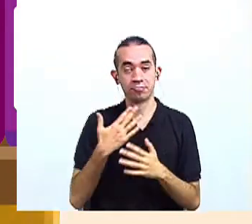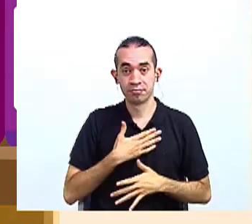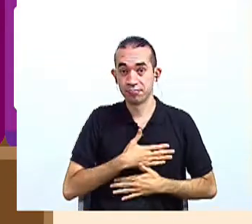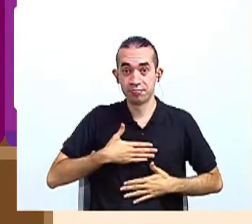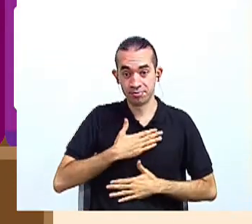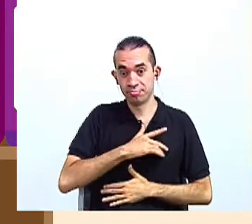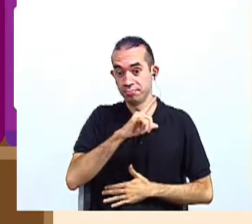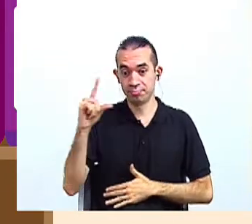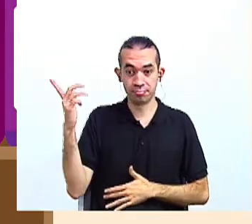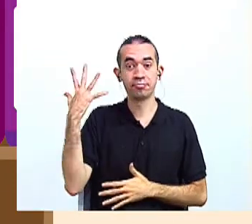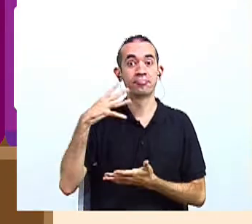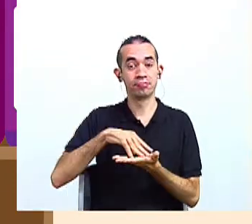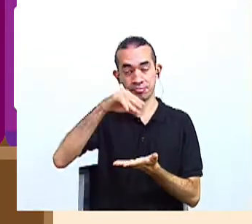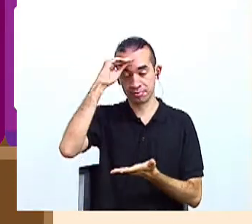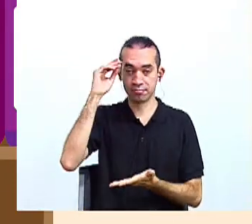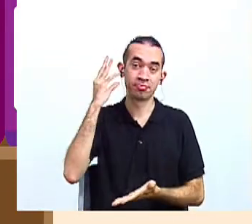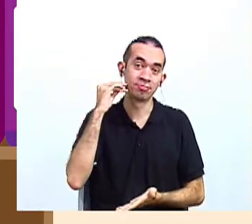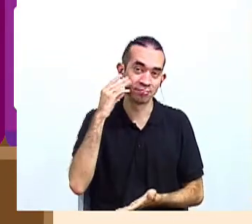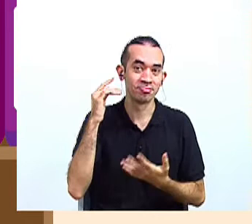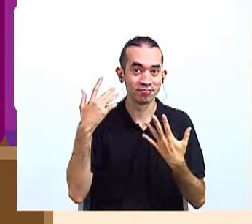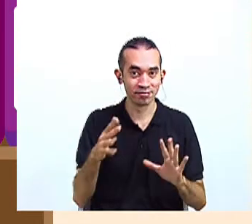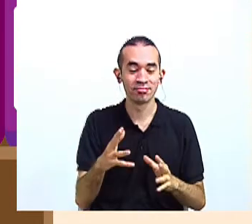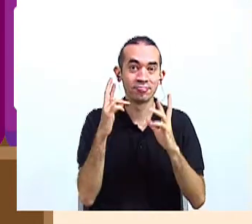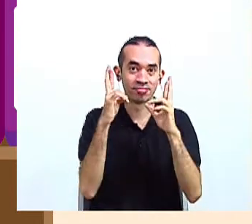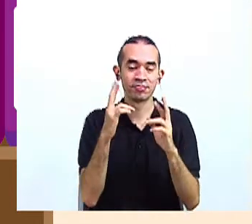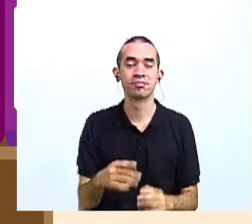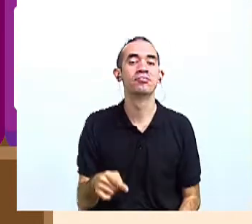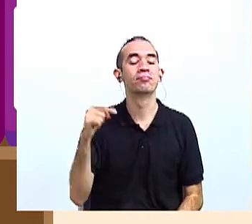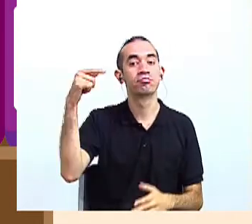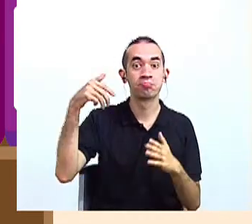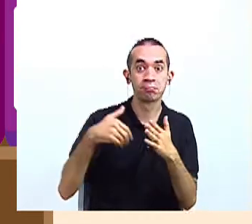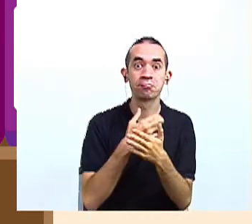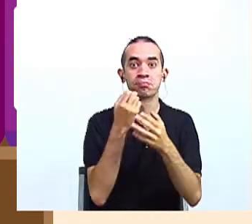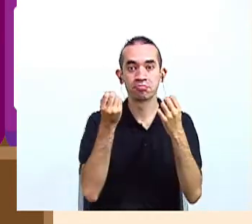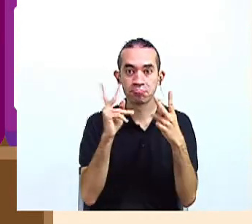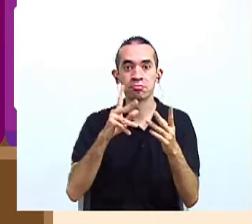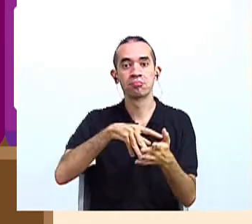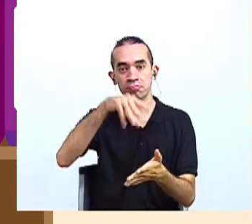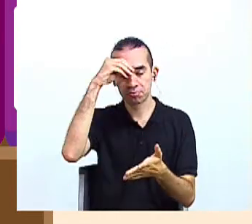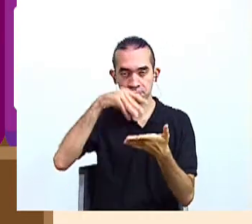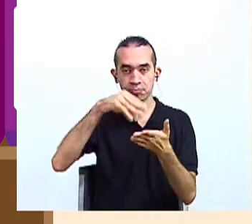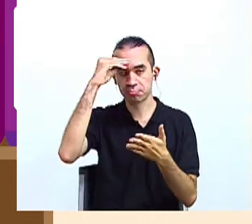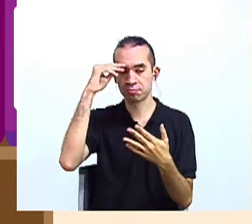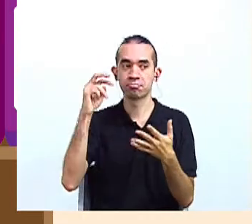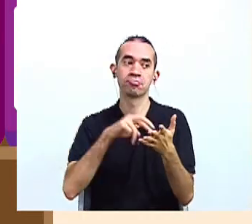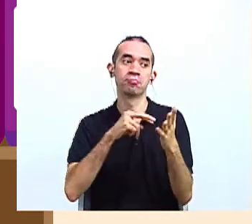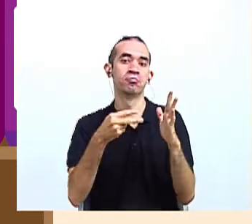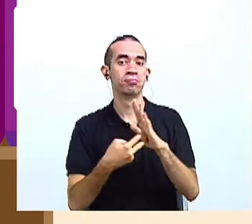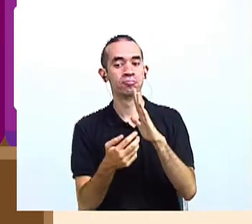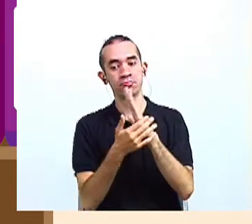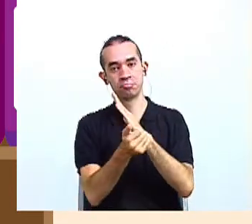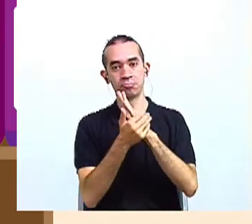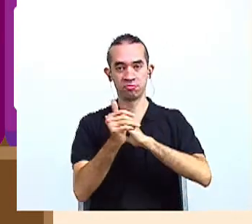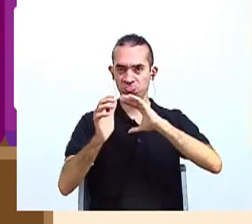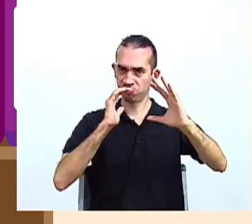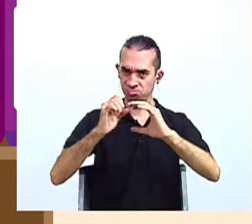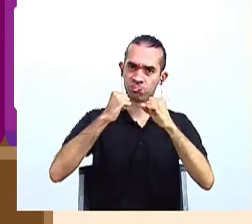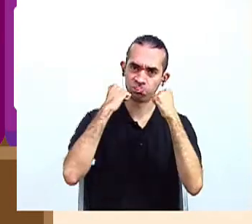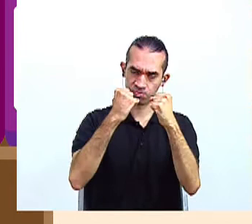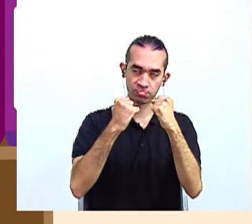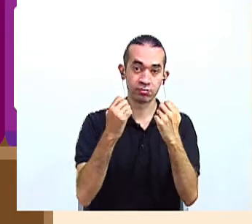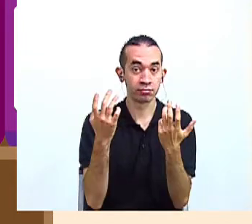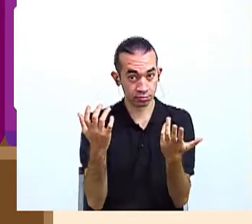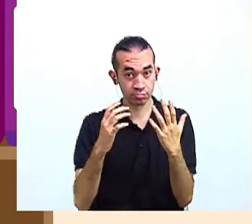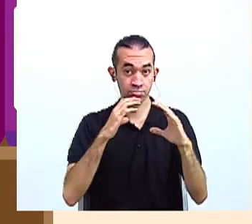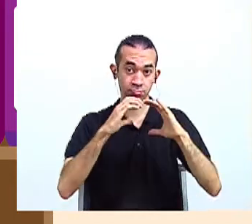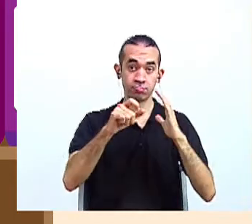anterior. Hoy tendremos nuevas oportunidades para aprender y para fortalecer nuestras habilidades de comunicación. Sí, de